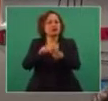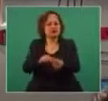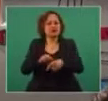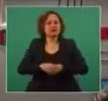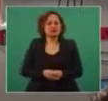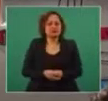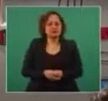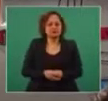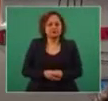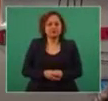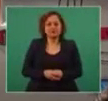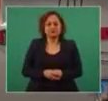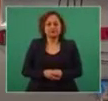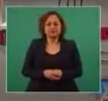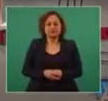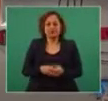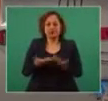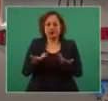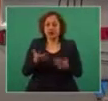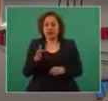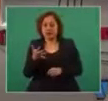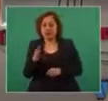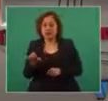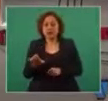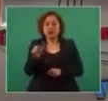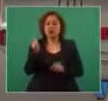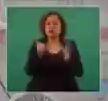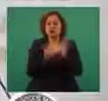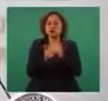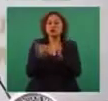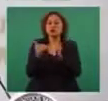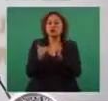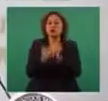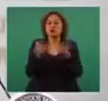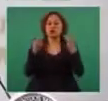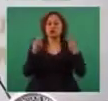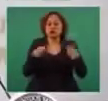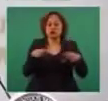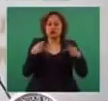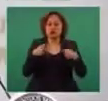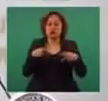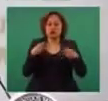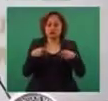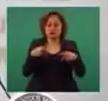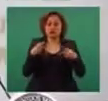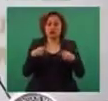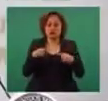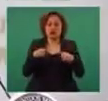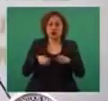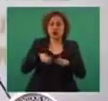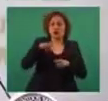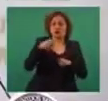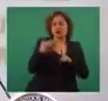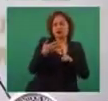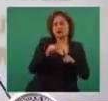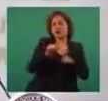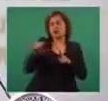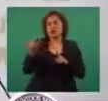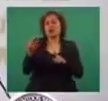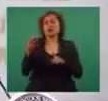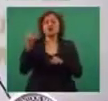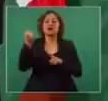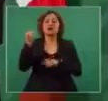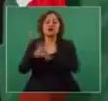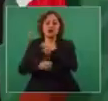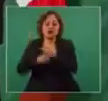poco más de 11 millones de personas que tenemos 50 a 59 años de edad.